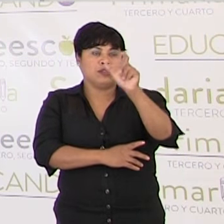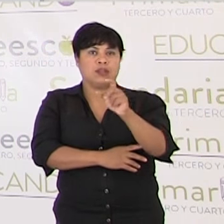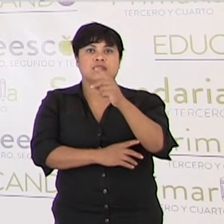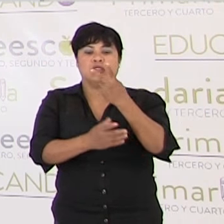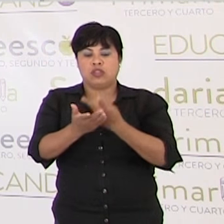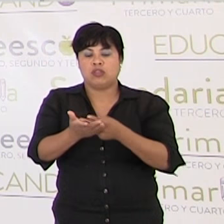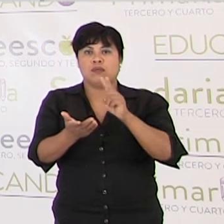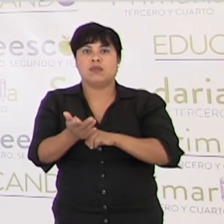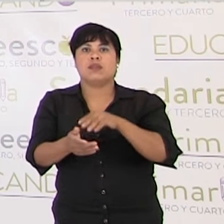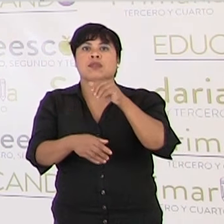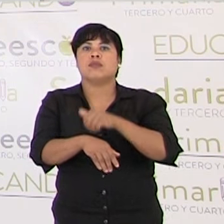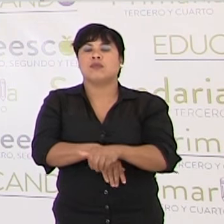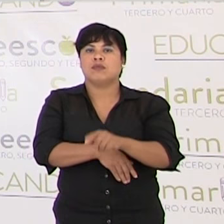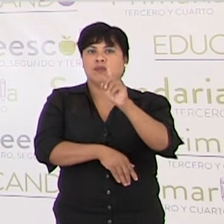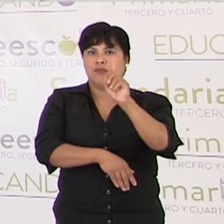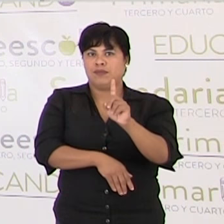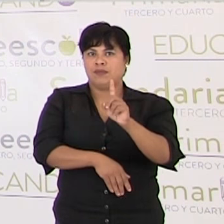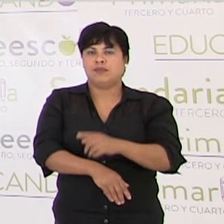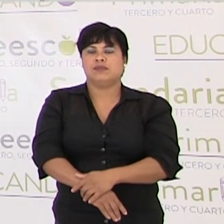doble